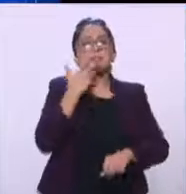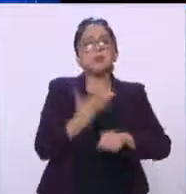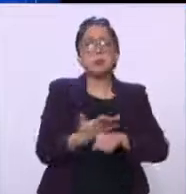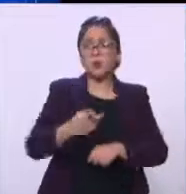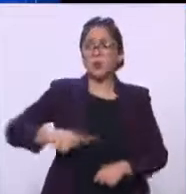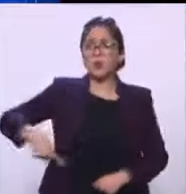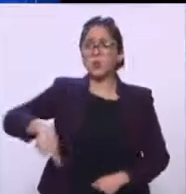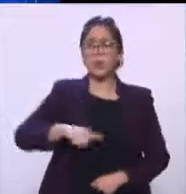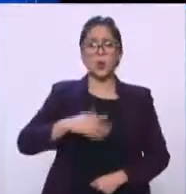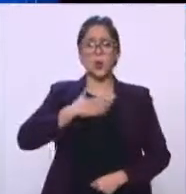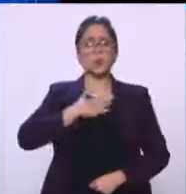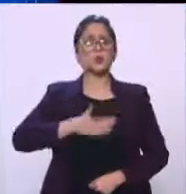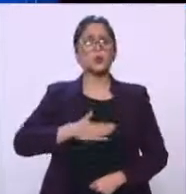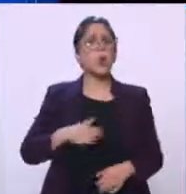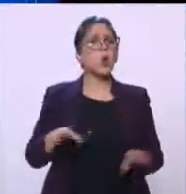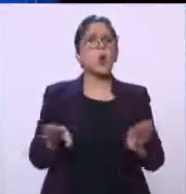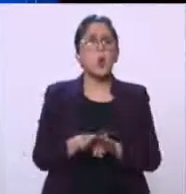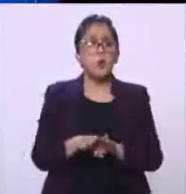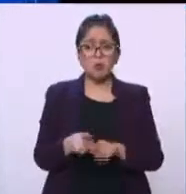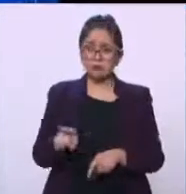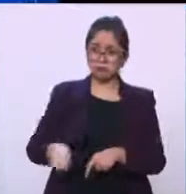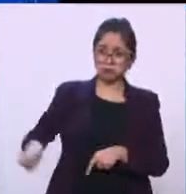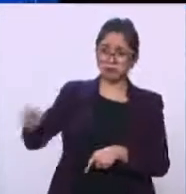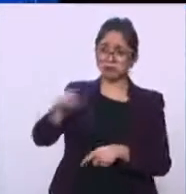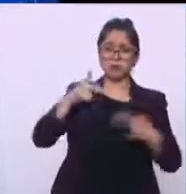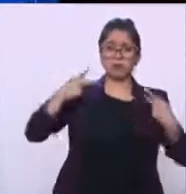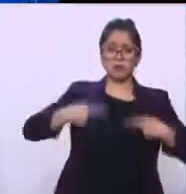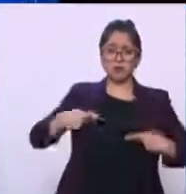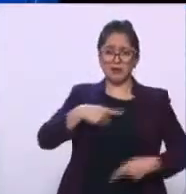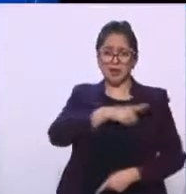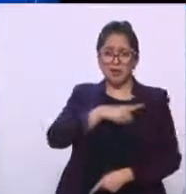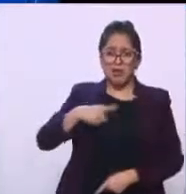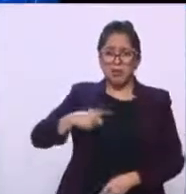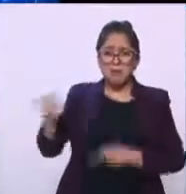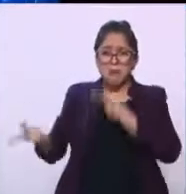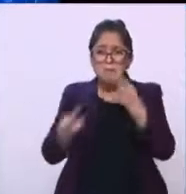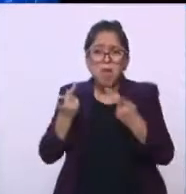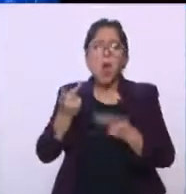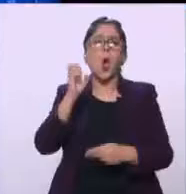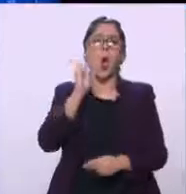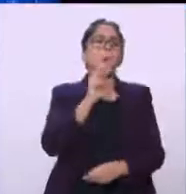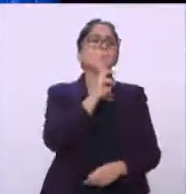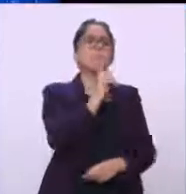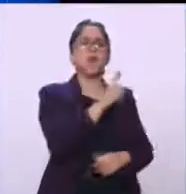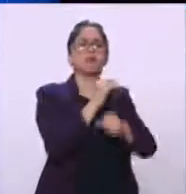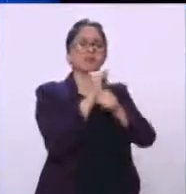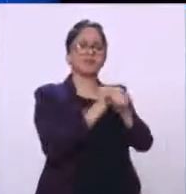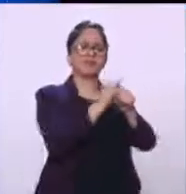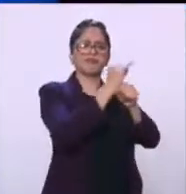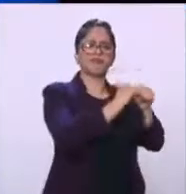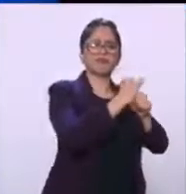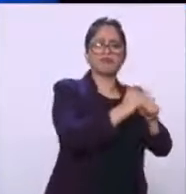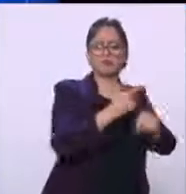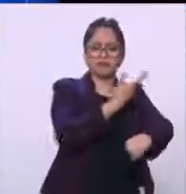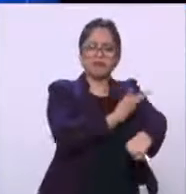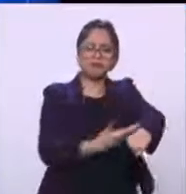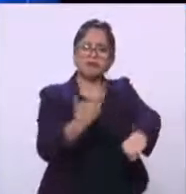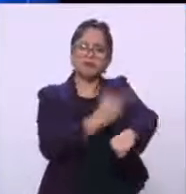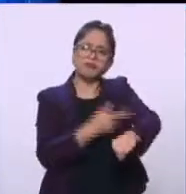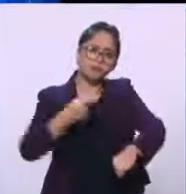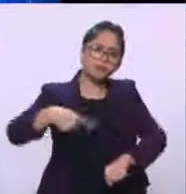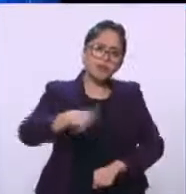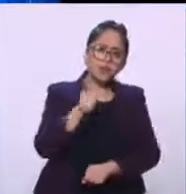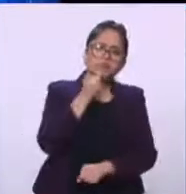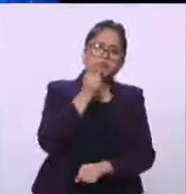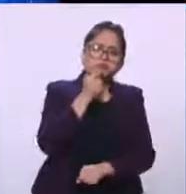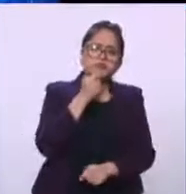justicia a través de una consulta, o se deberían de seguir las investigaciones y después pues todas las diligencias que las autoridades